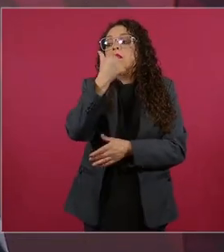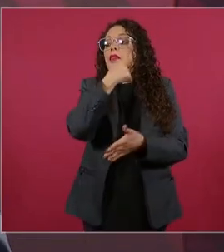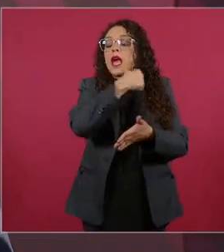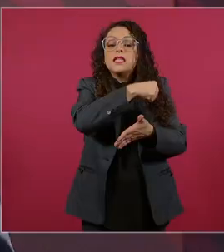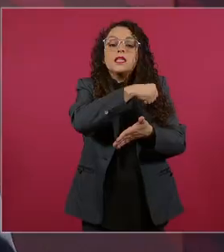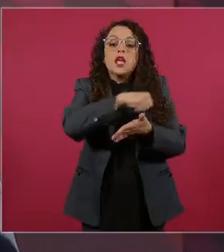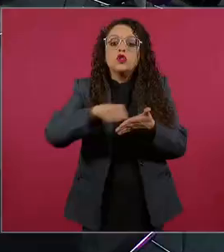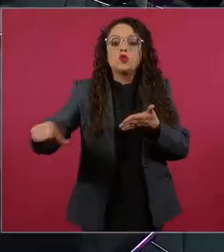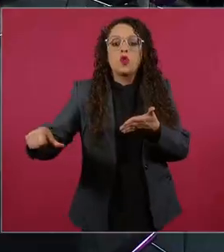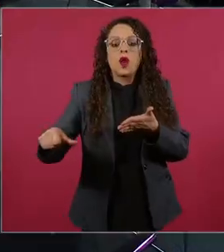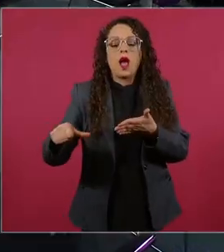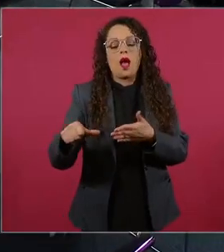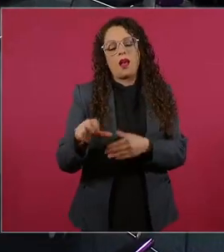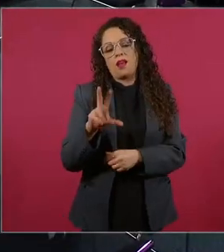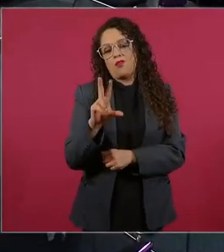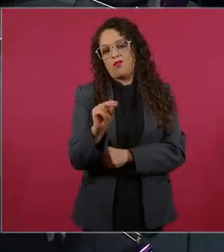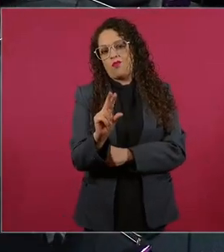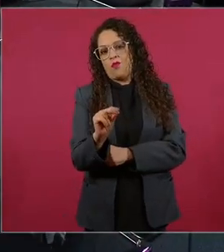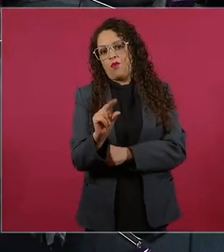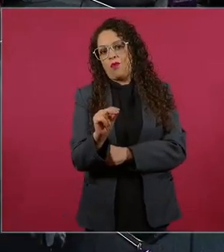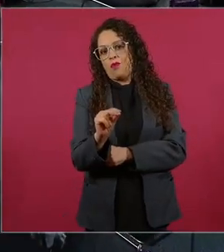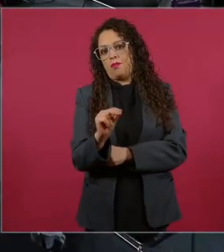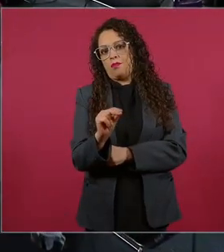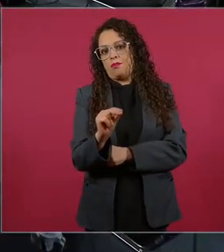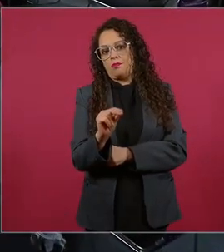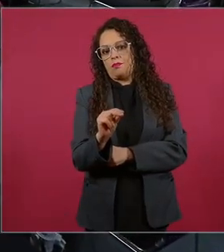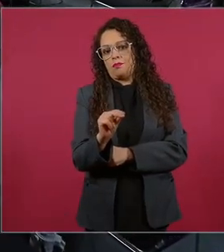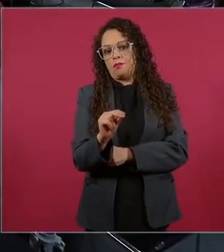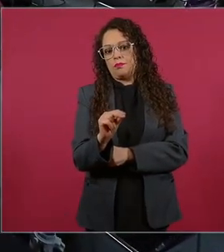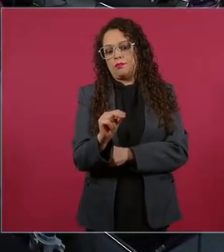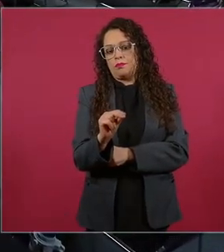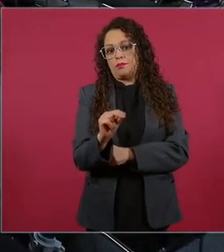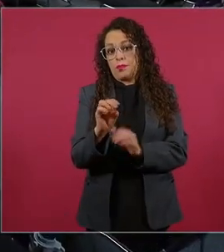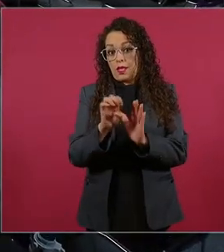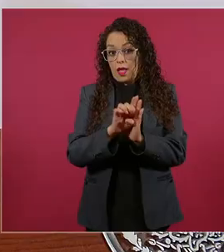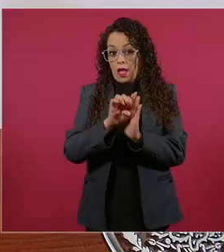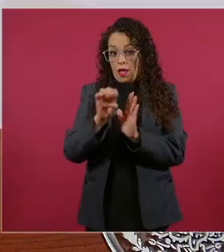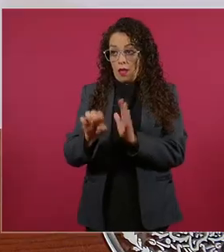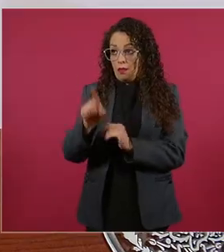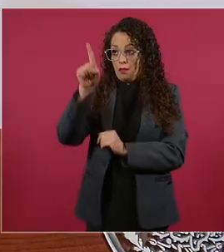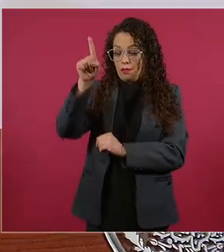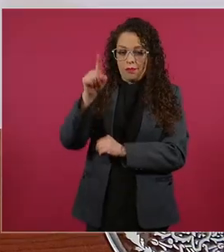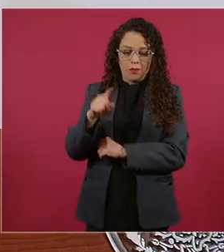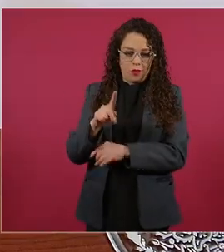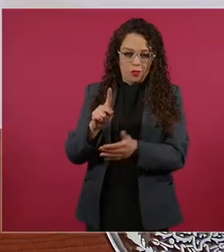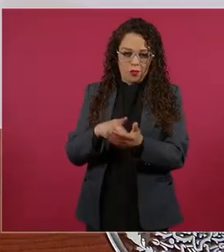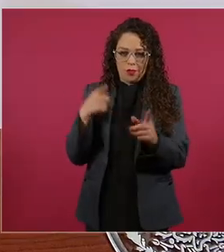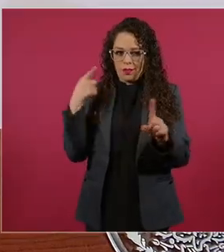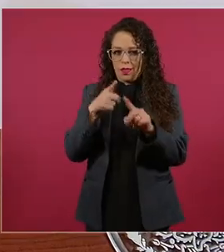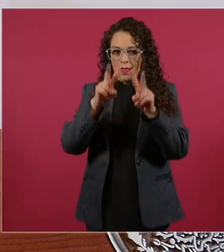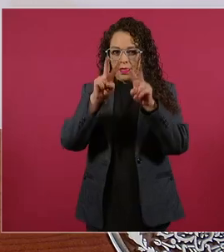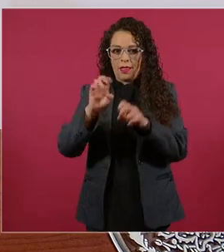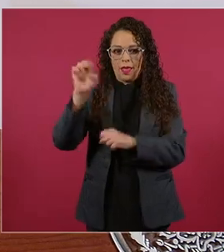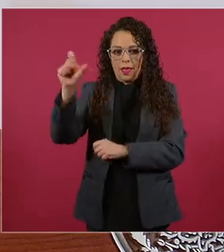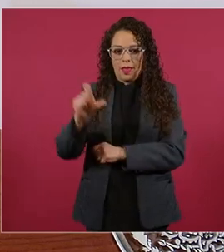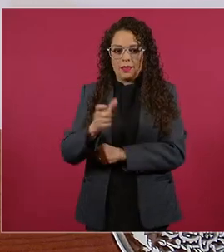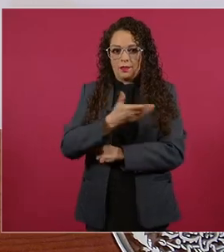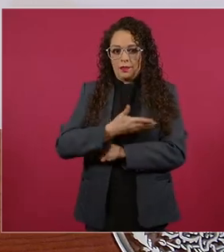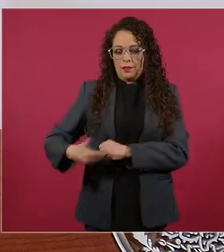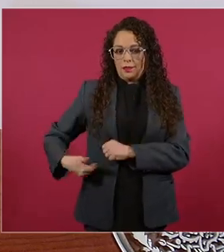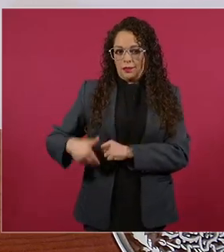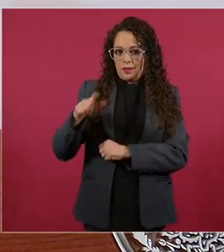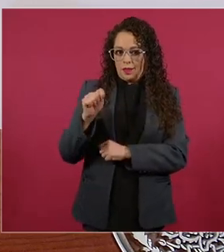Hablando del expresidente Trump, acuérdense que pasaron las